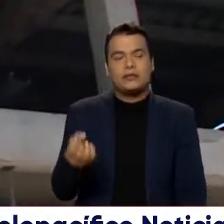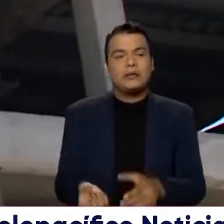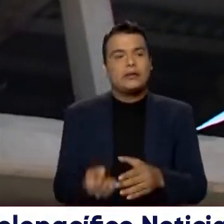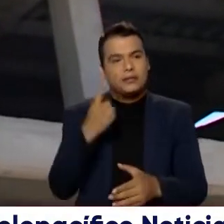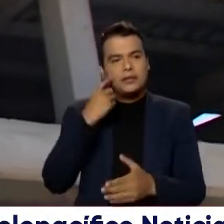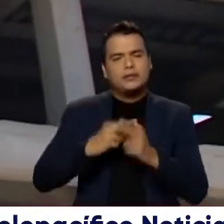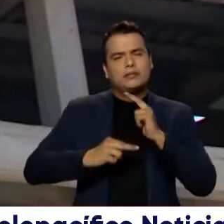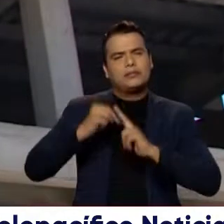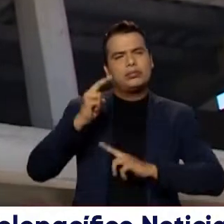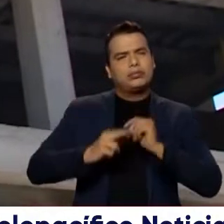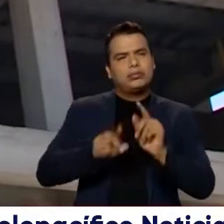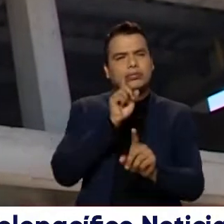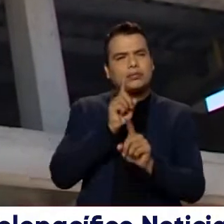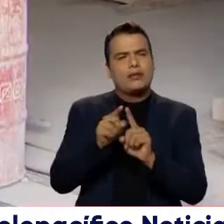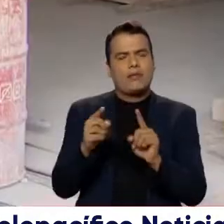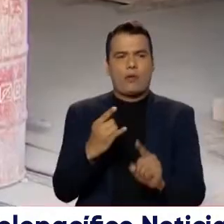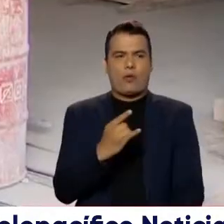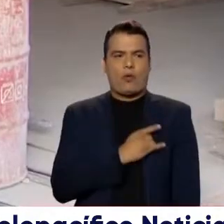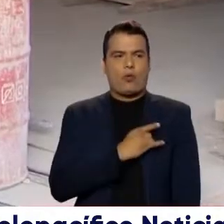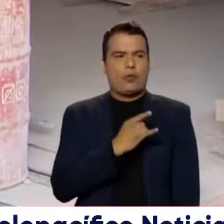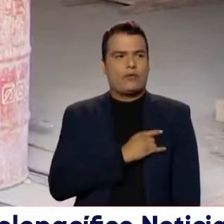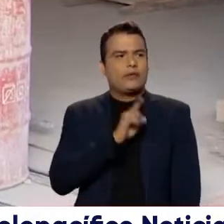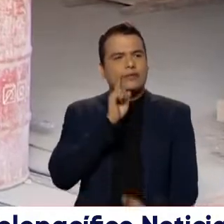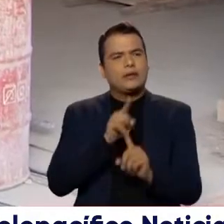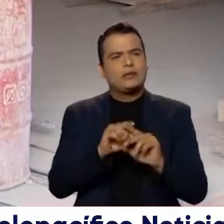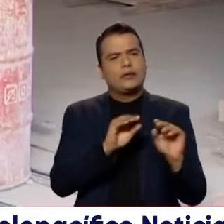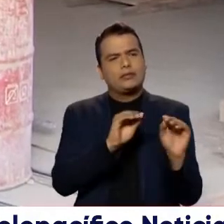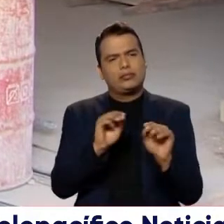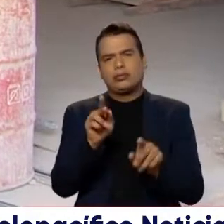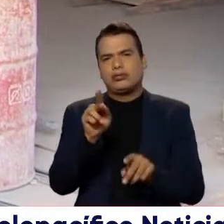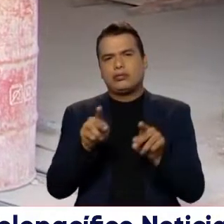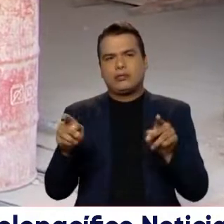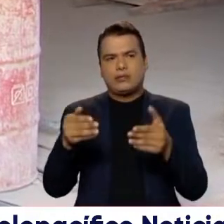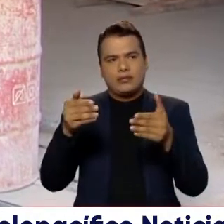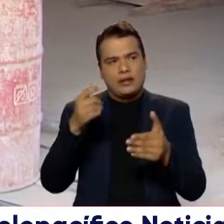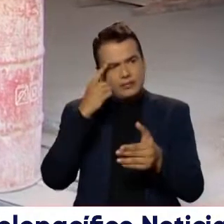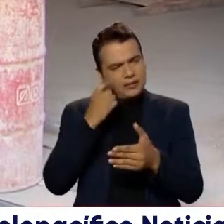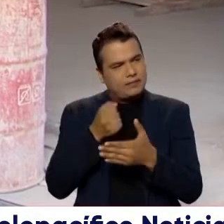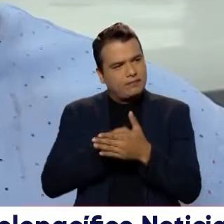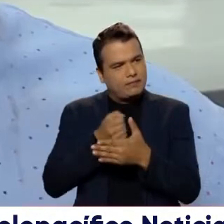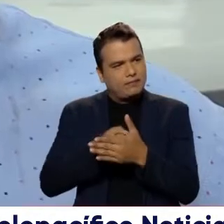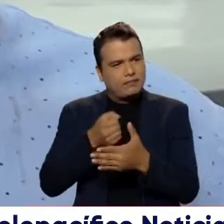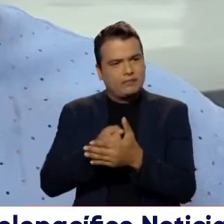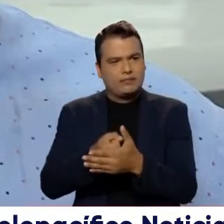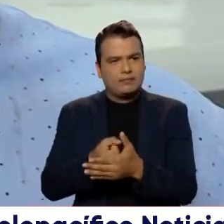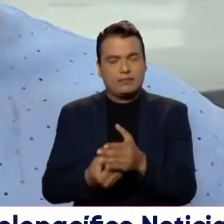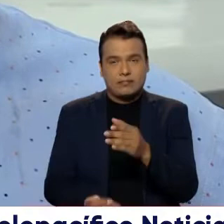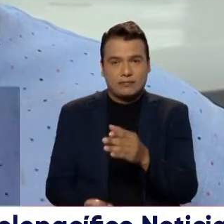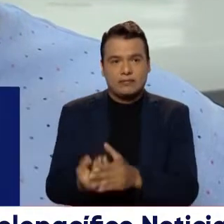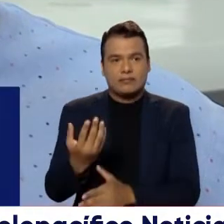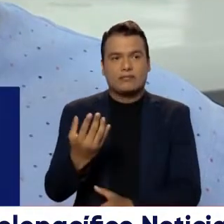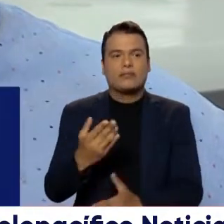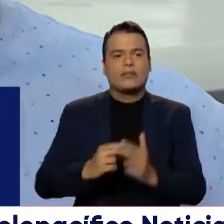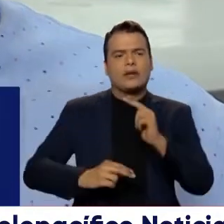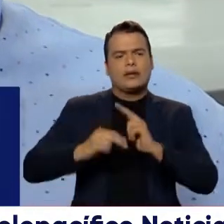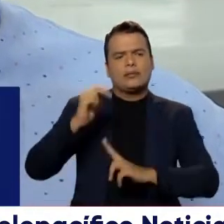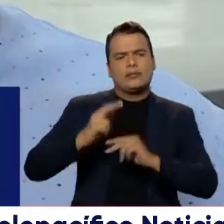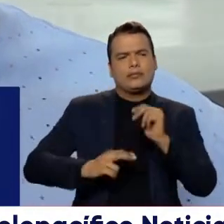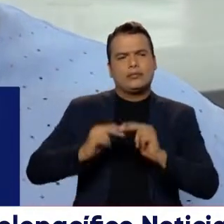universidad especializada en América Latina en la formación para jóvenes con discapacidad. Básicamente